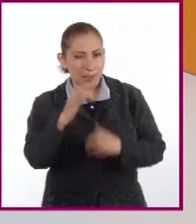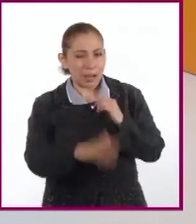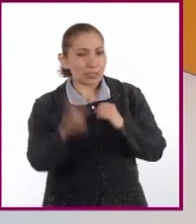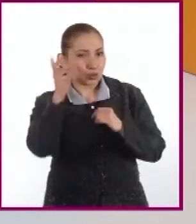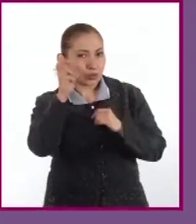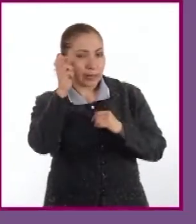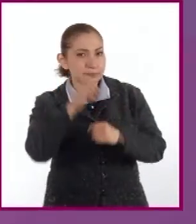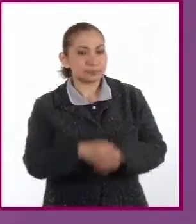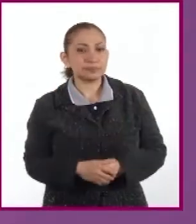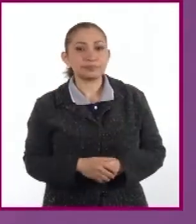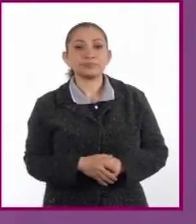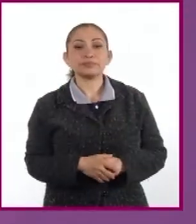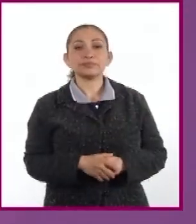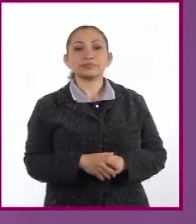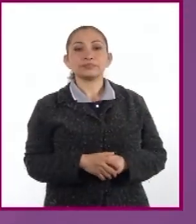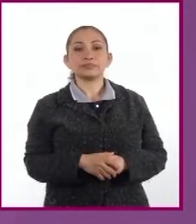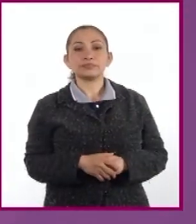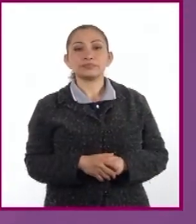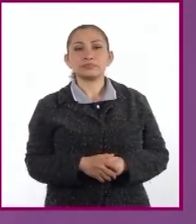escucharla.